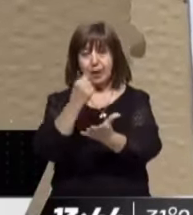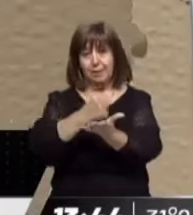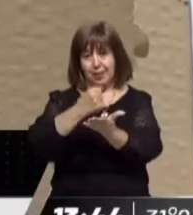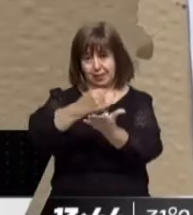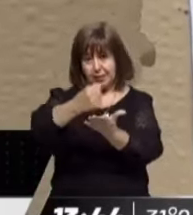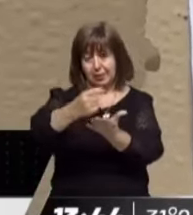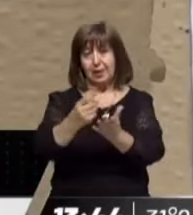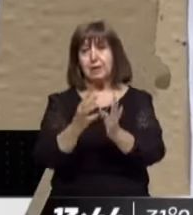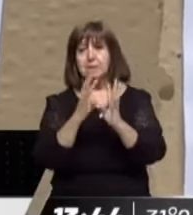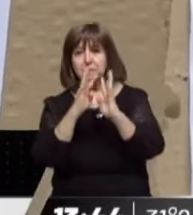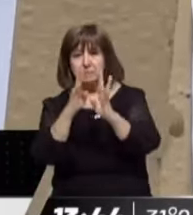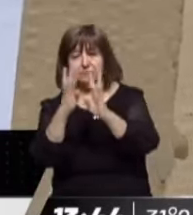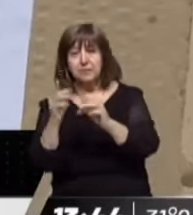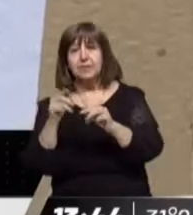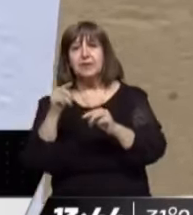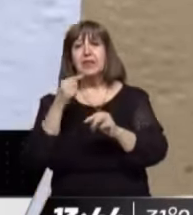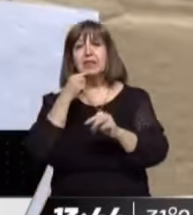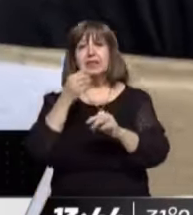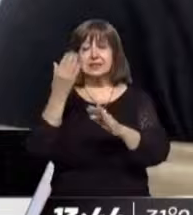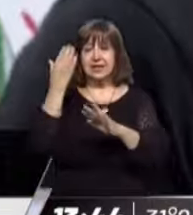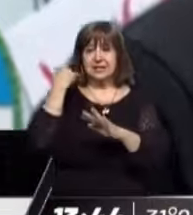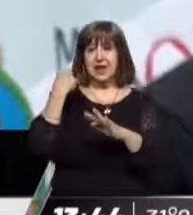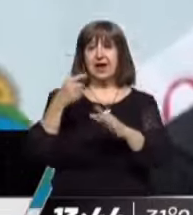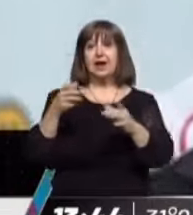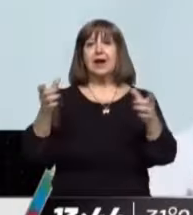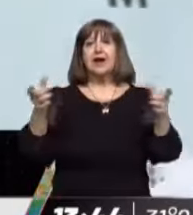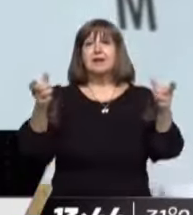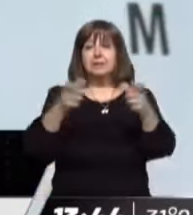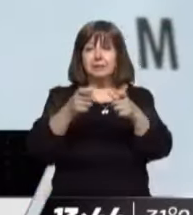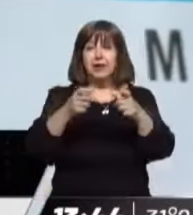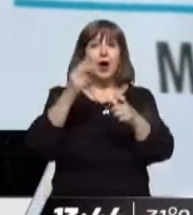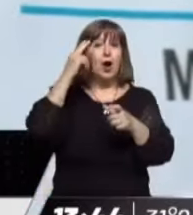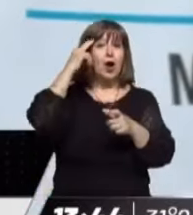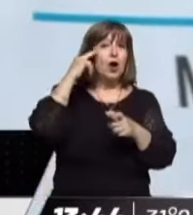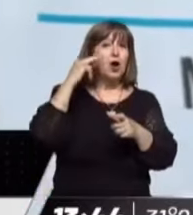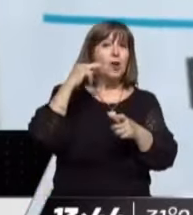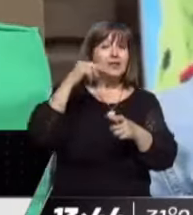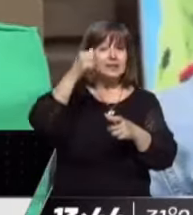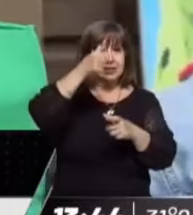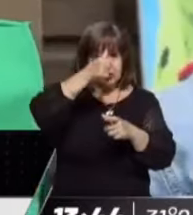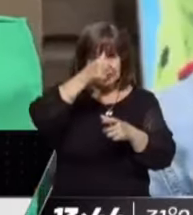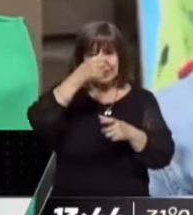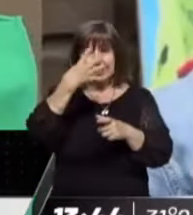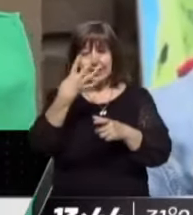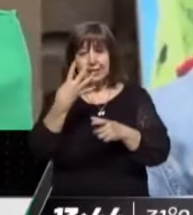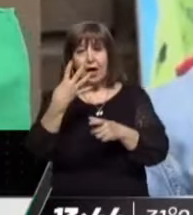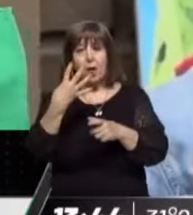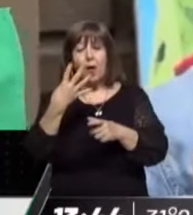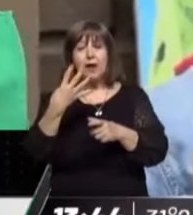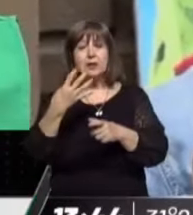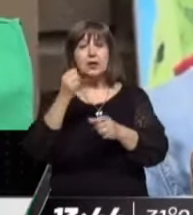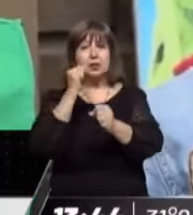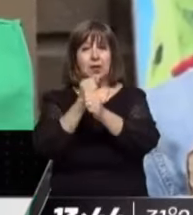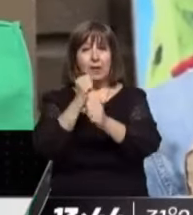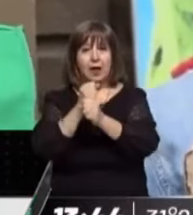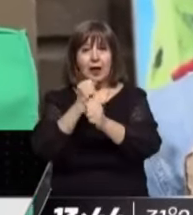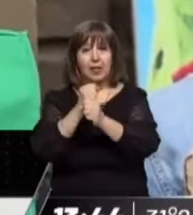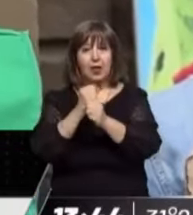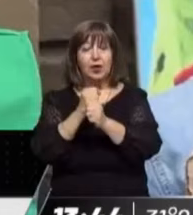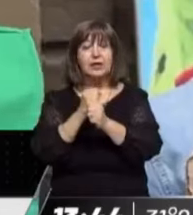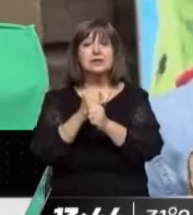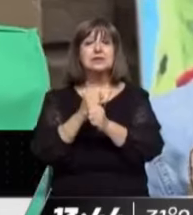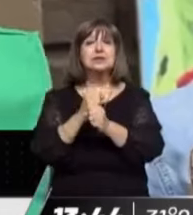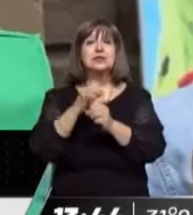anunciado ayer es que se reduciría la planta actual de 964 trabajadores a solamente 64